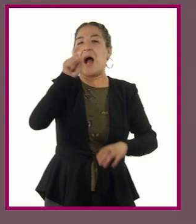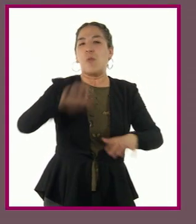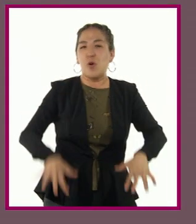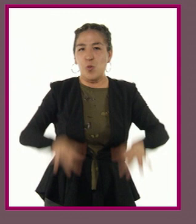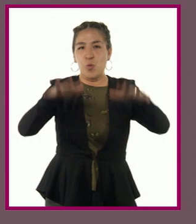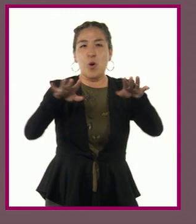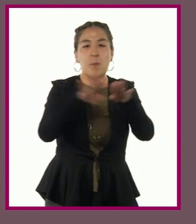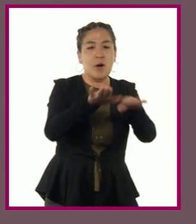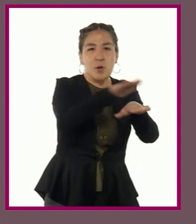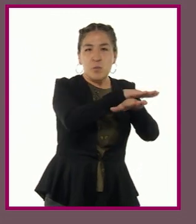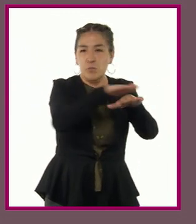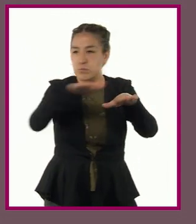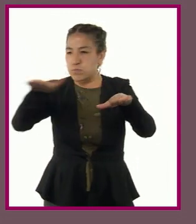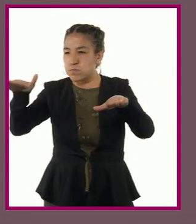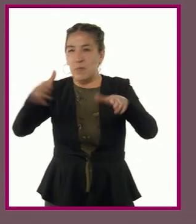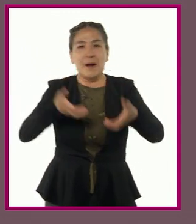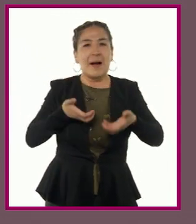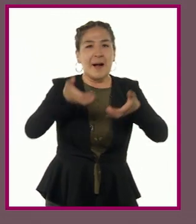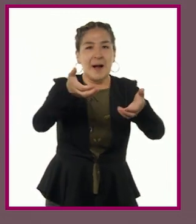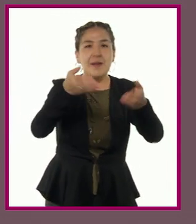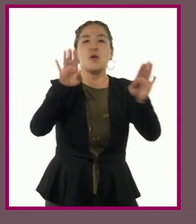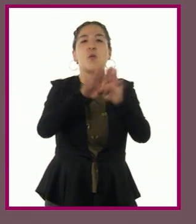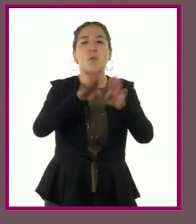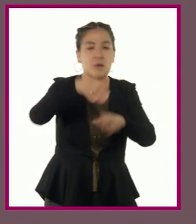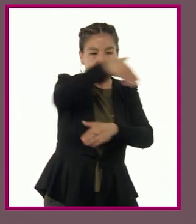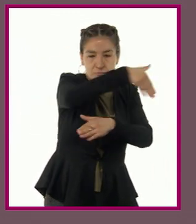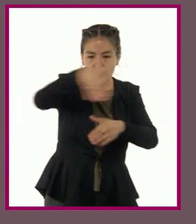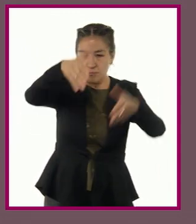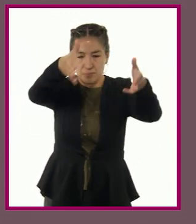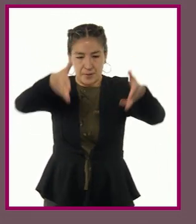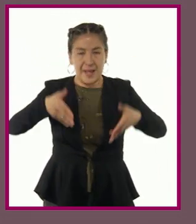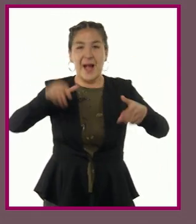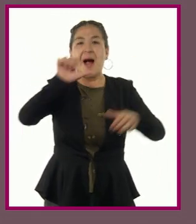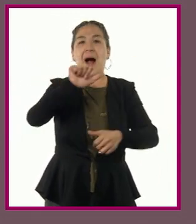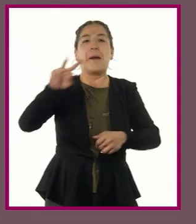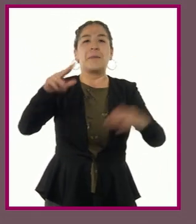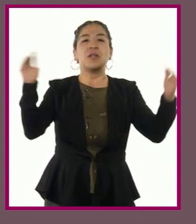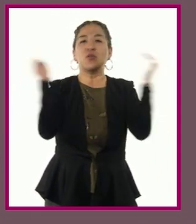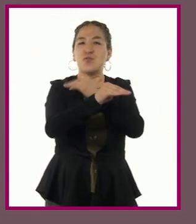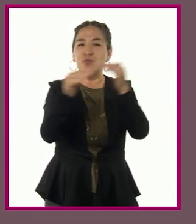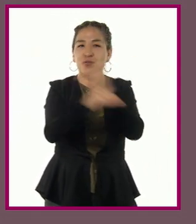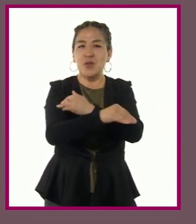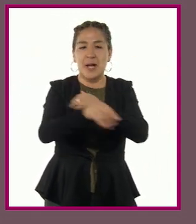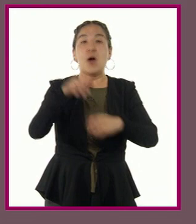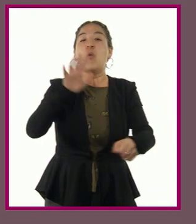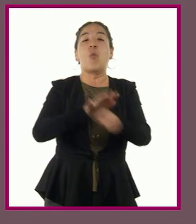calles y delimitación de avenidas. Una de sus obras más importantes fue la